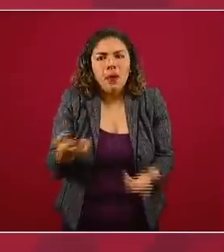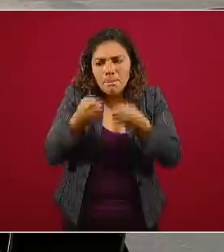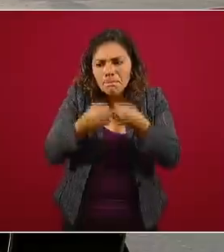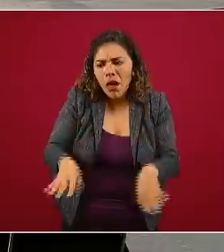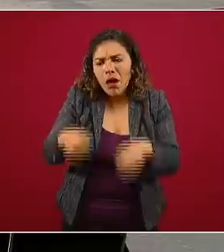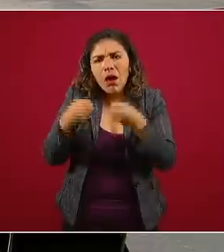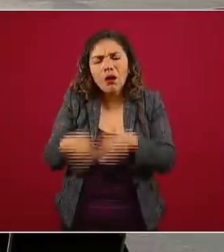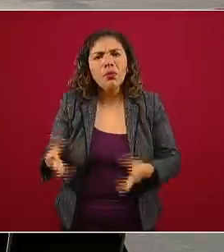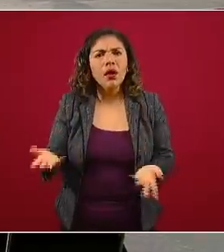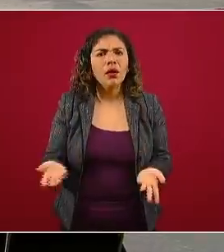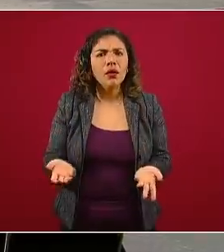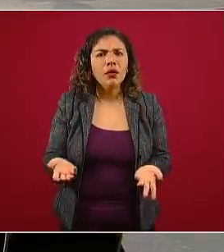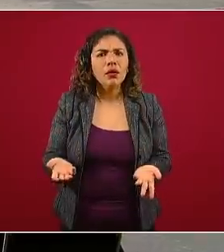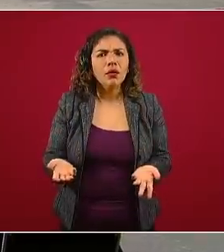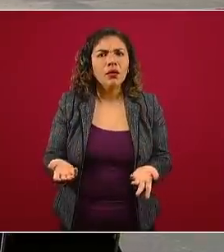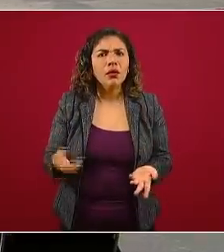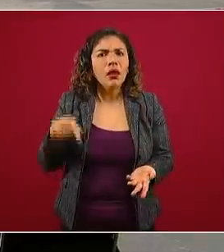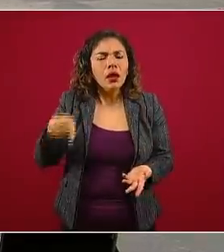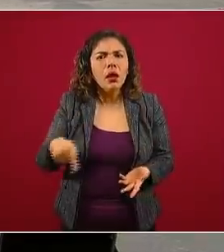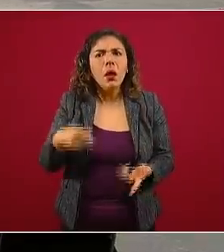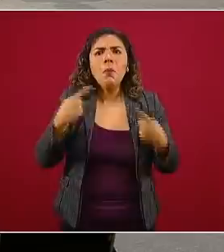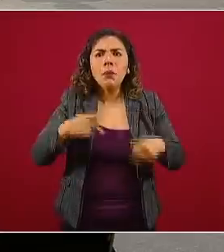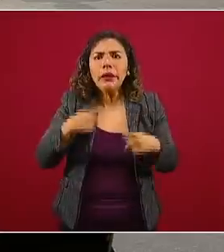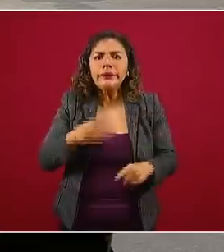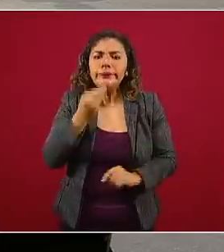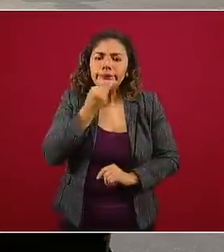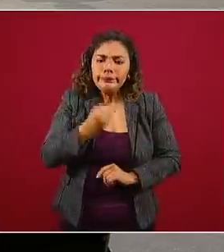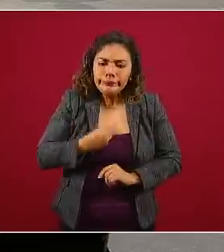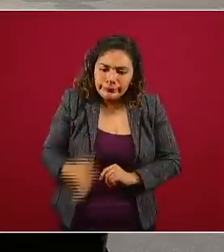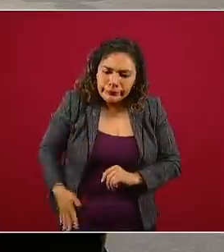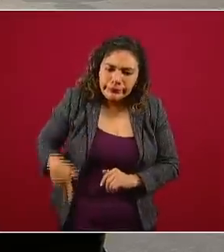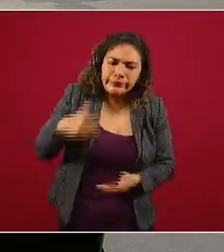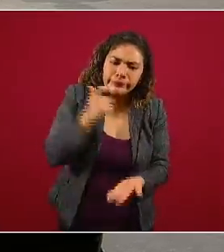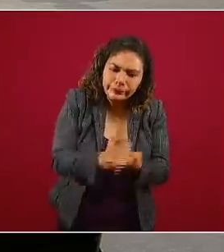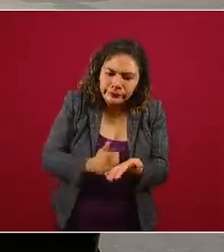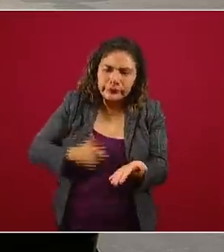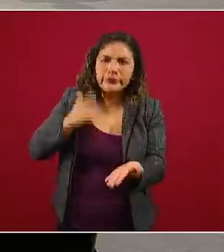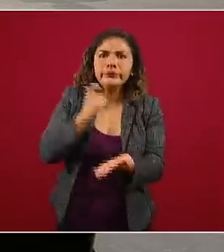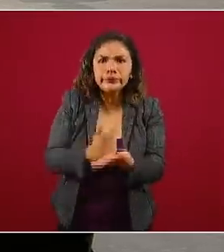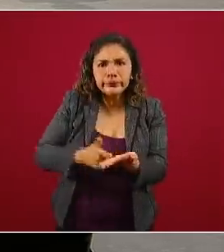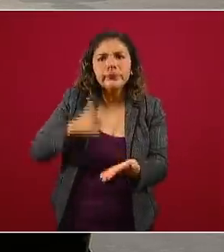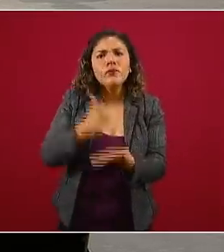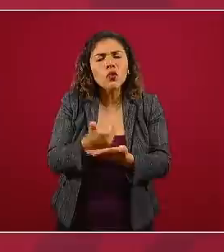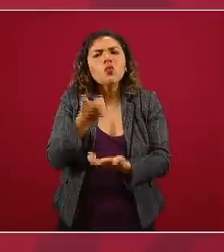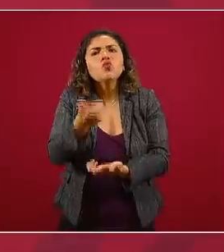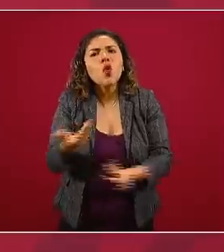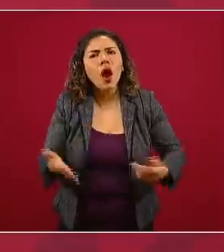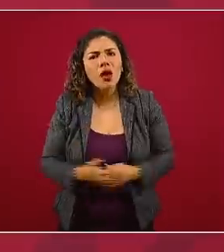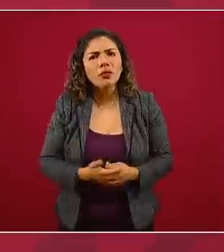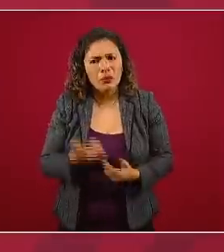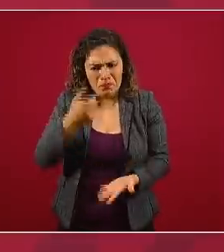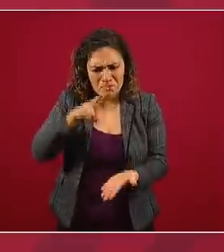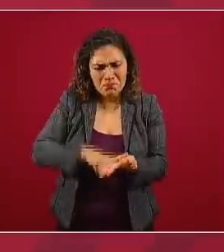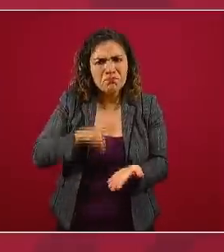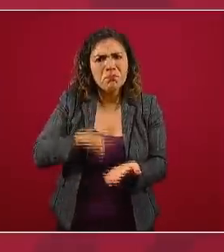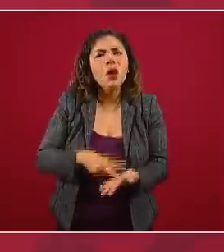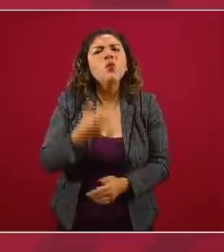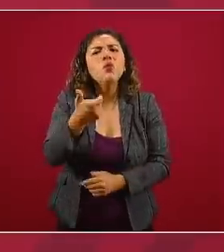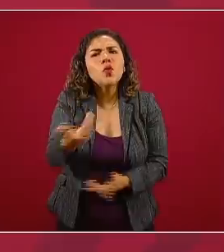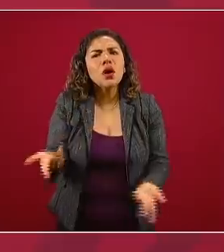cuanto salió de los bolsillos de los mexicanos cuanto costo